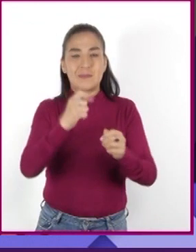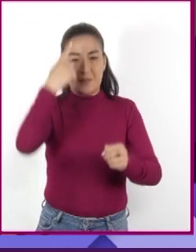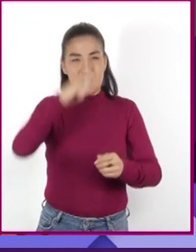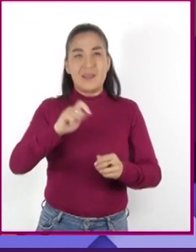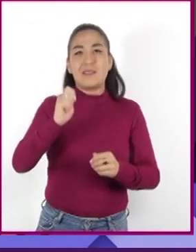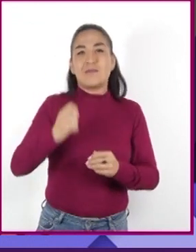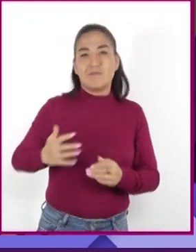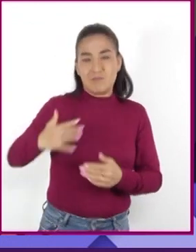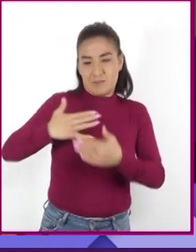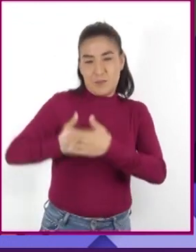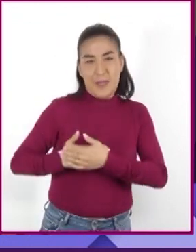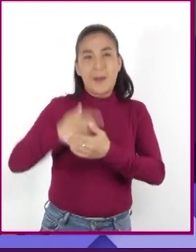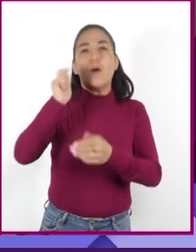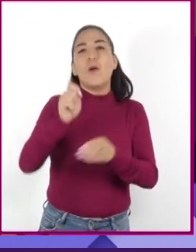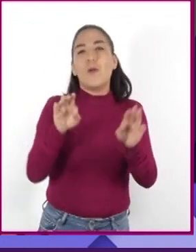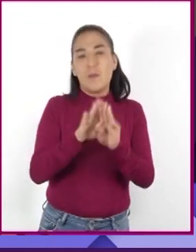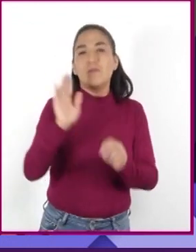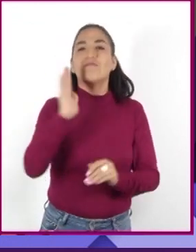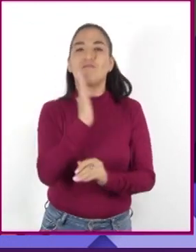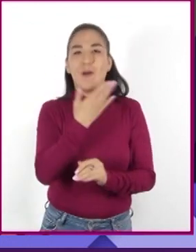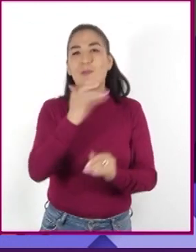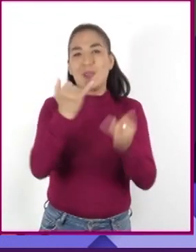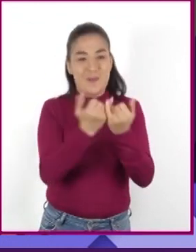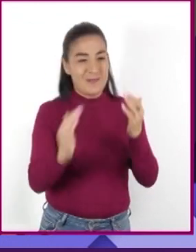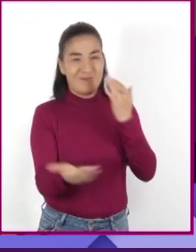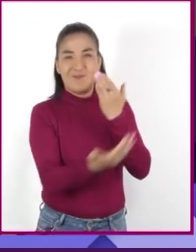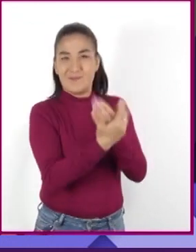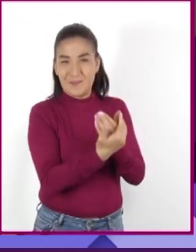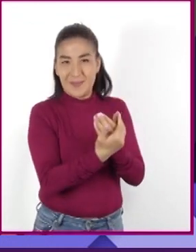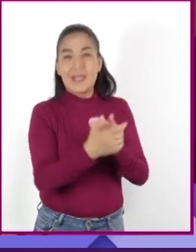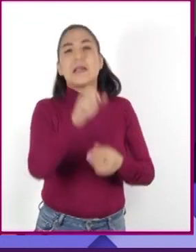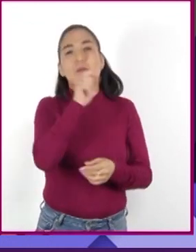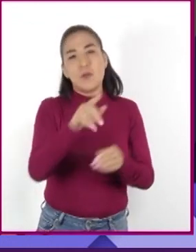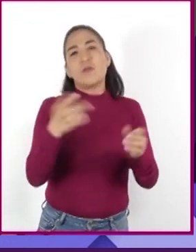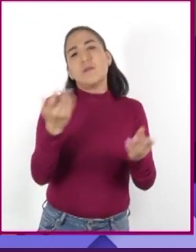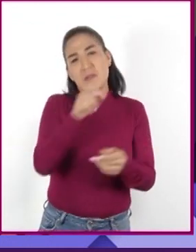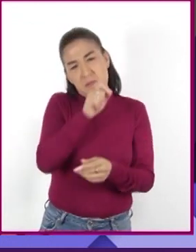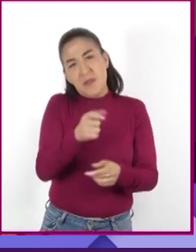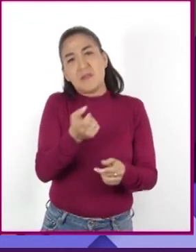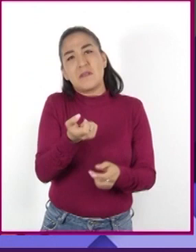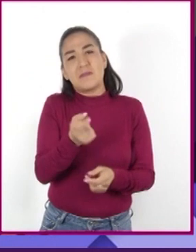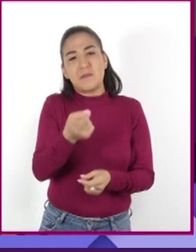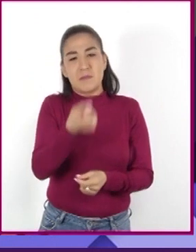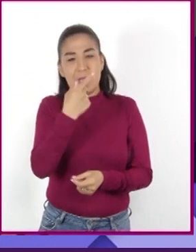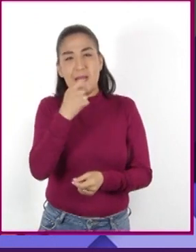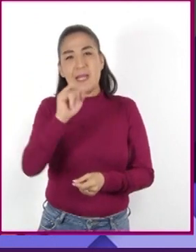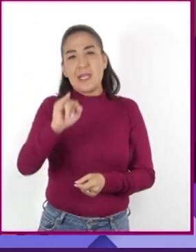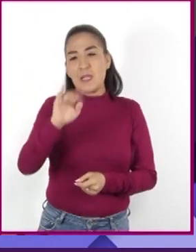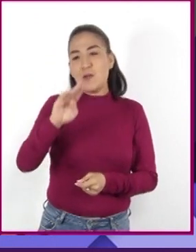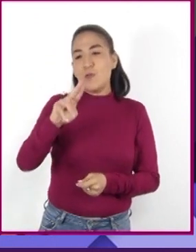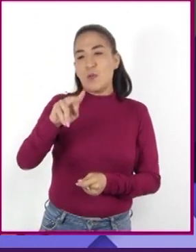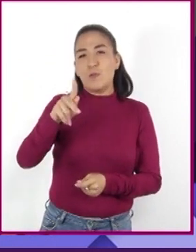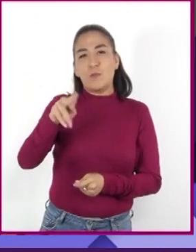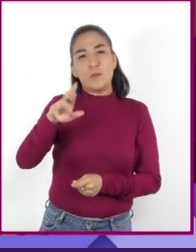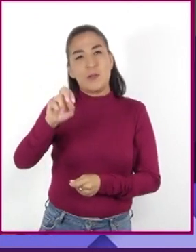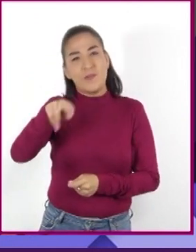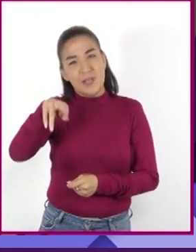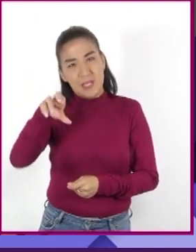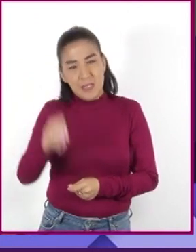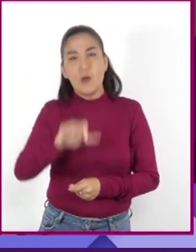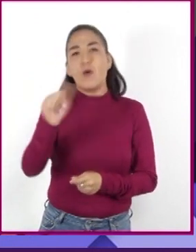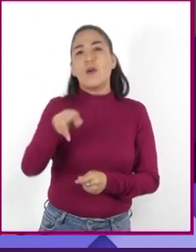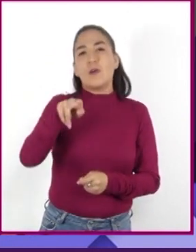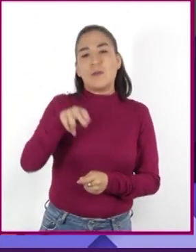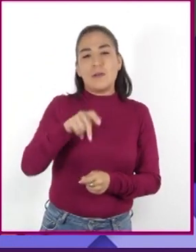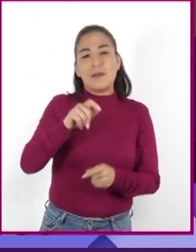implantes de busto y glúteos. Estos pueden liberar, por ejemplo, diclofenaco o ibuprofeno. También se trabaja en el diseño